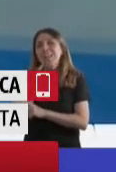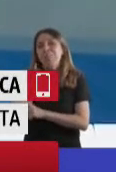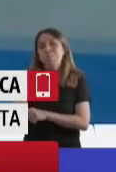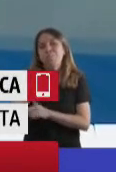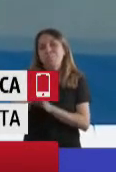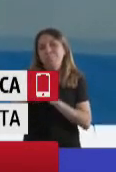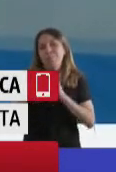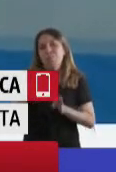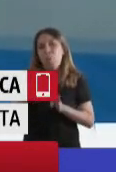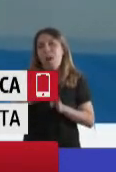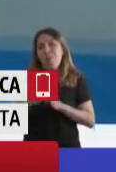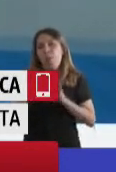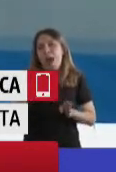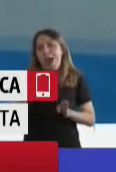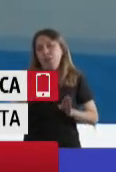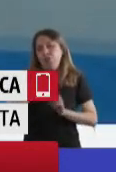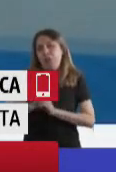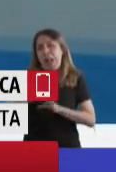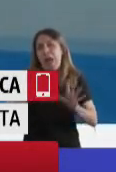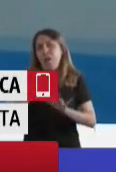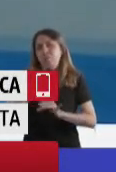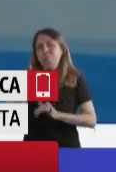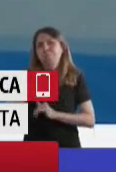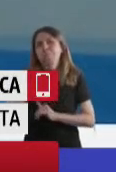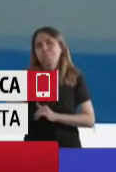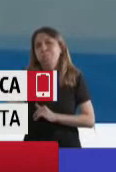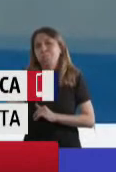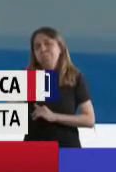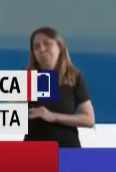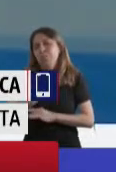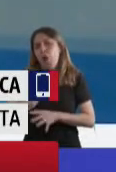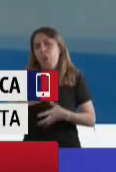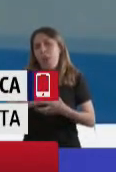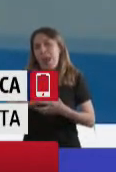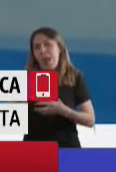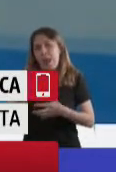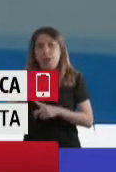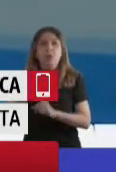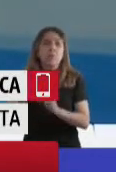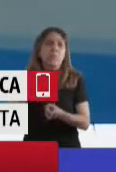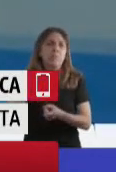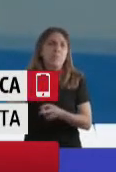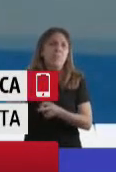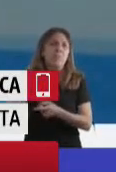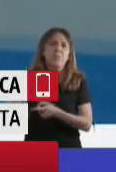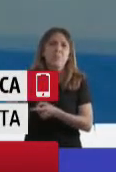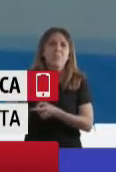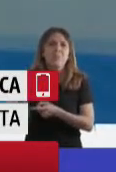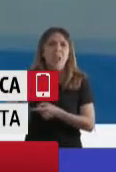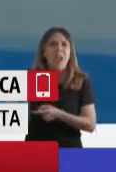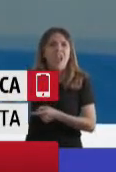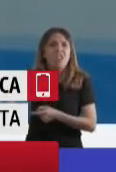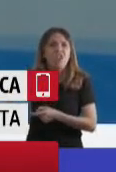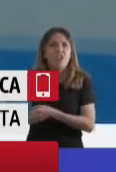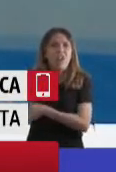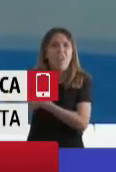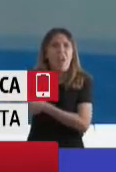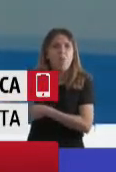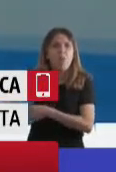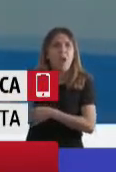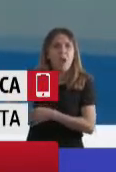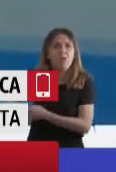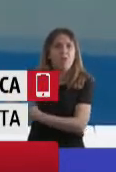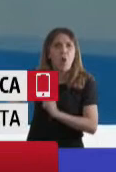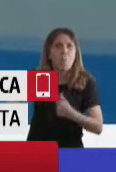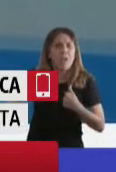hacer una contractura o quién sabe qué. Sí. Y bueno, y acá lo tenemos presente. Me llama la atención que por un dolor de espalda te